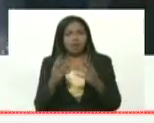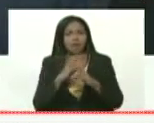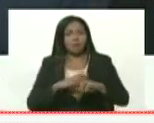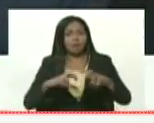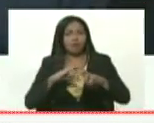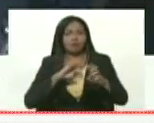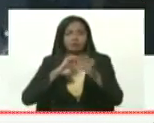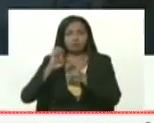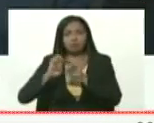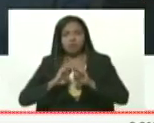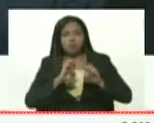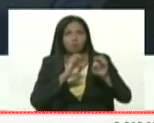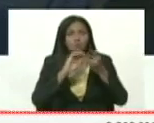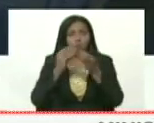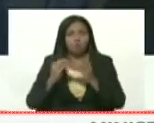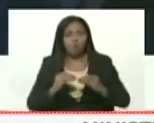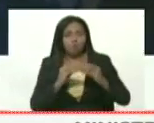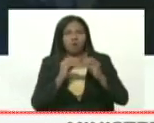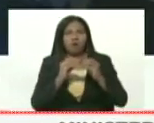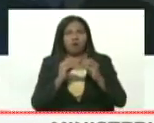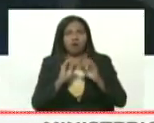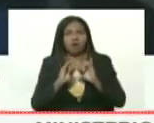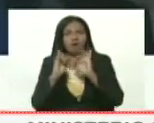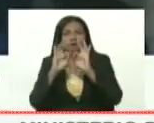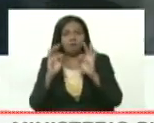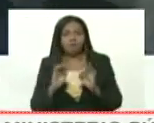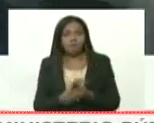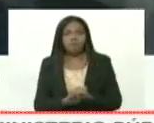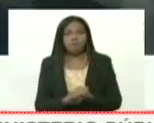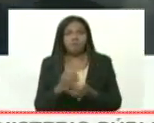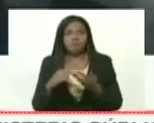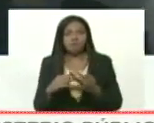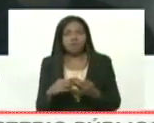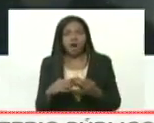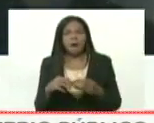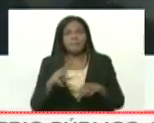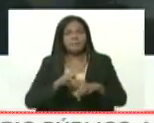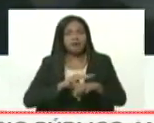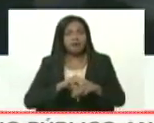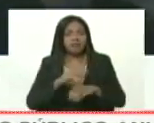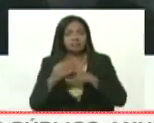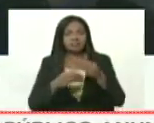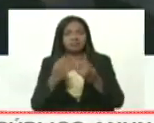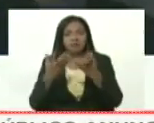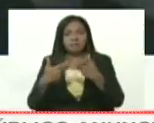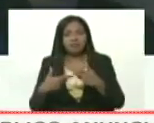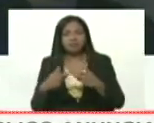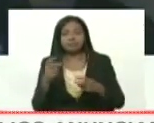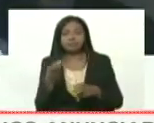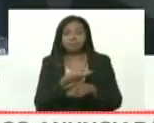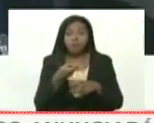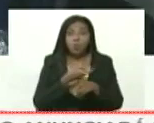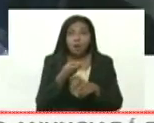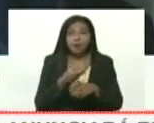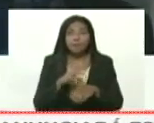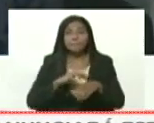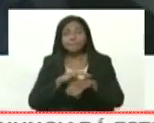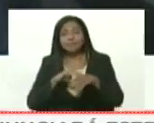diagnóstico, reparación, mantenimiento de los equipos médicos. Y se creó la empresa, así hay que buscarla,